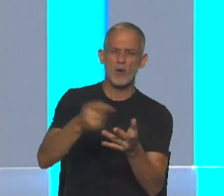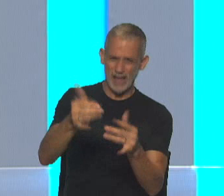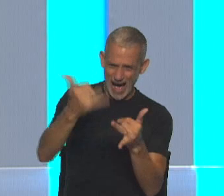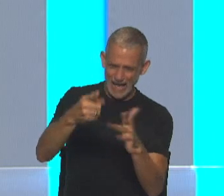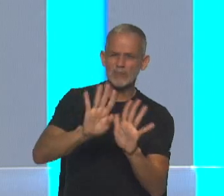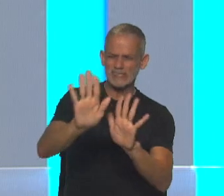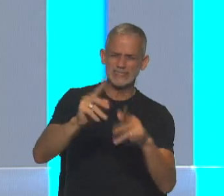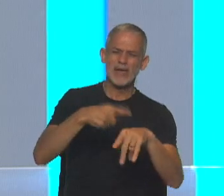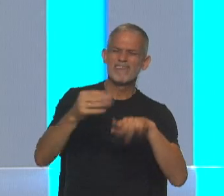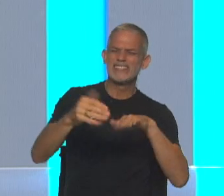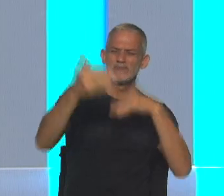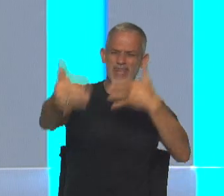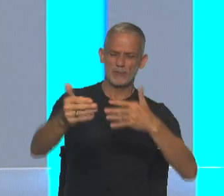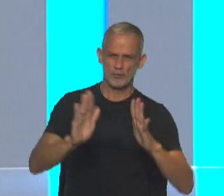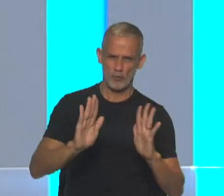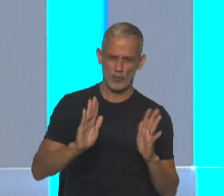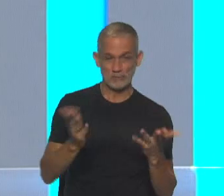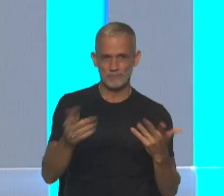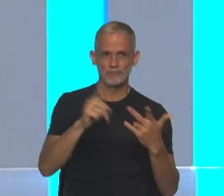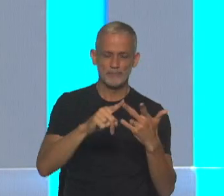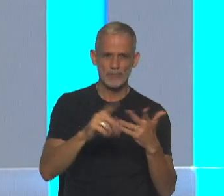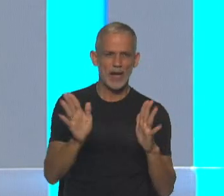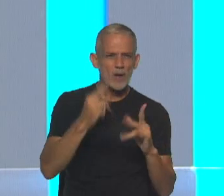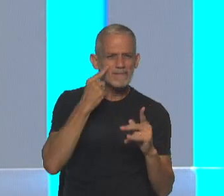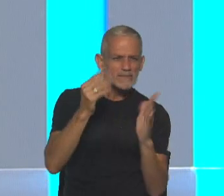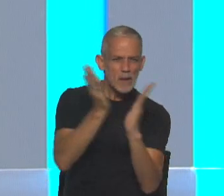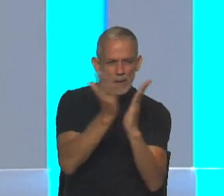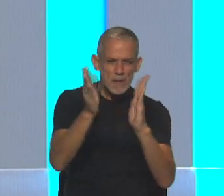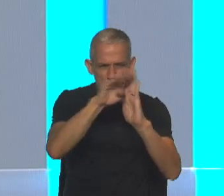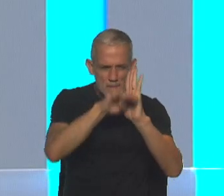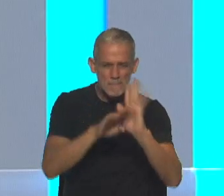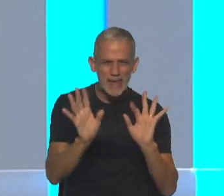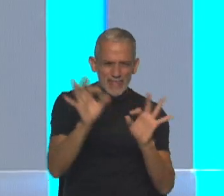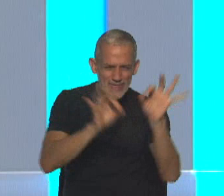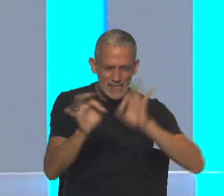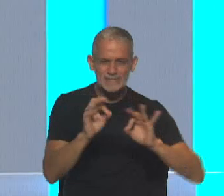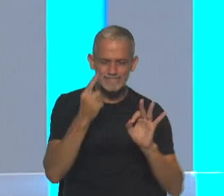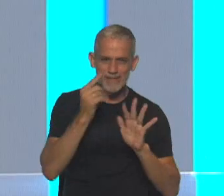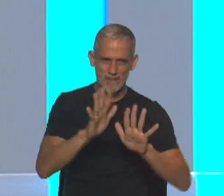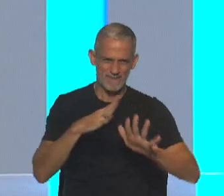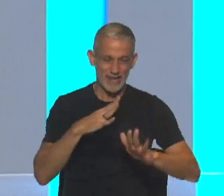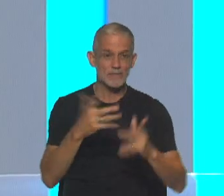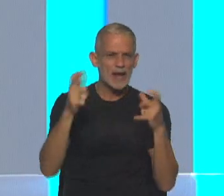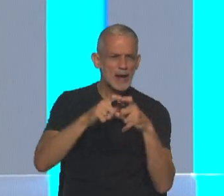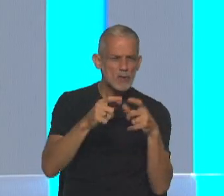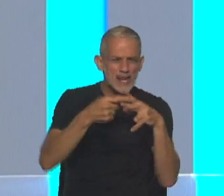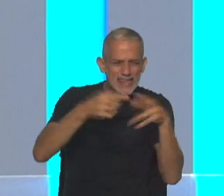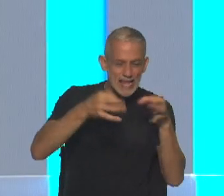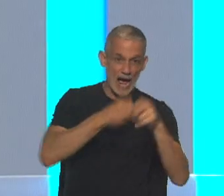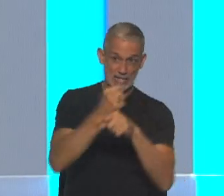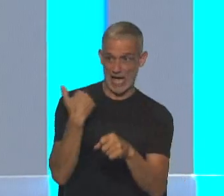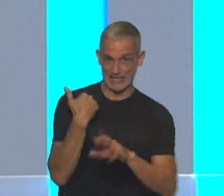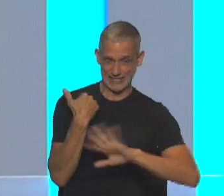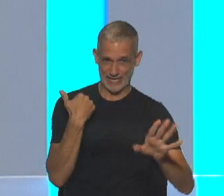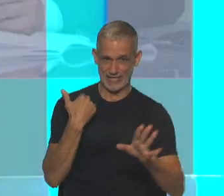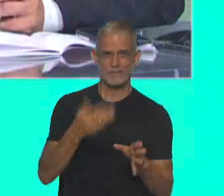ya ya están tomados ya están tomados digamos se está estudiando una serie de medidas va a haber Esto fue en las reuniones técnicas y se hicieron hasta el día de